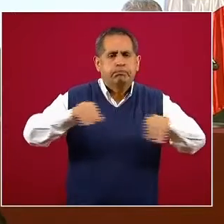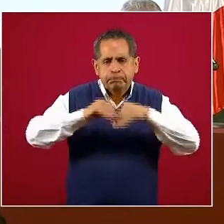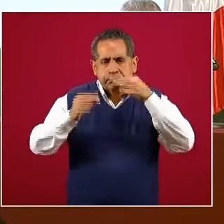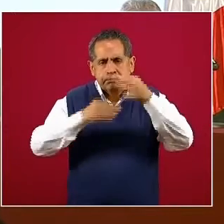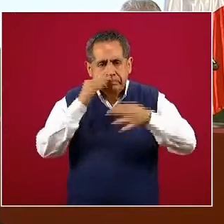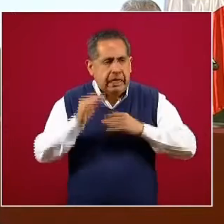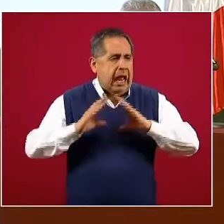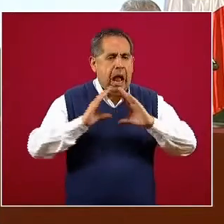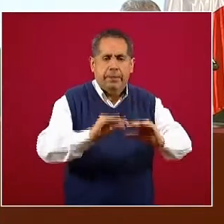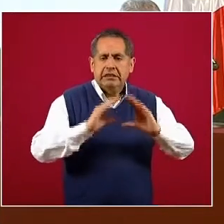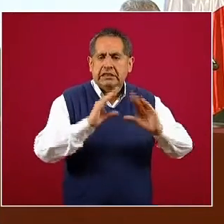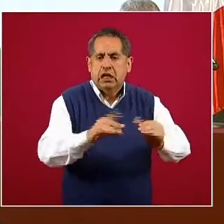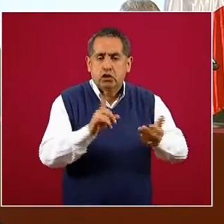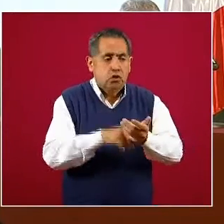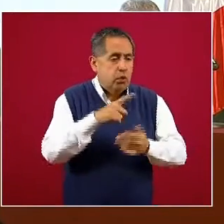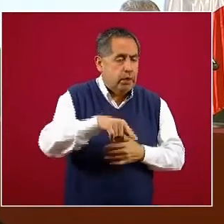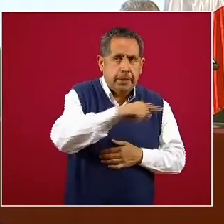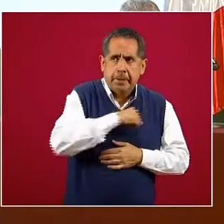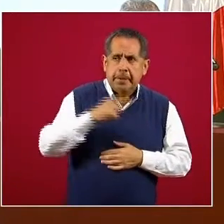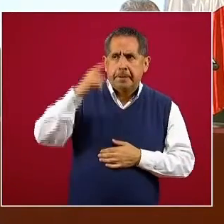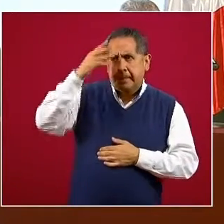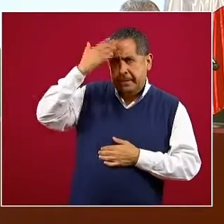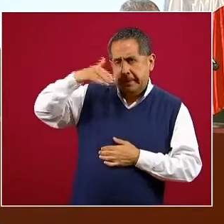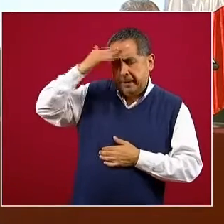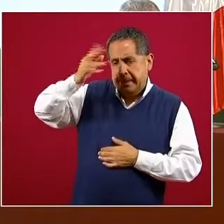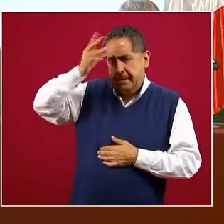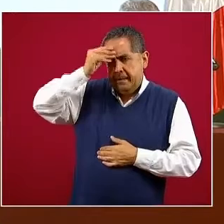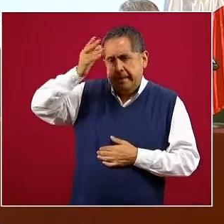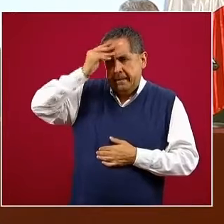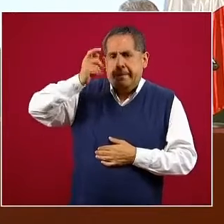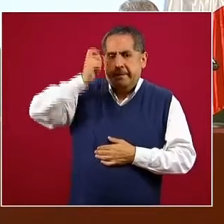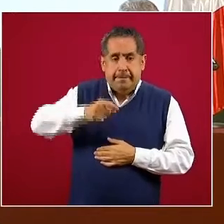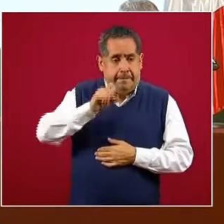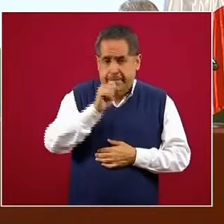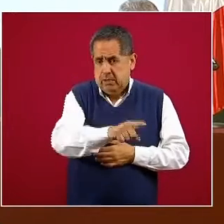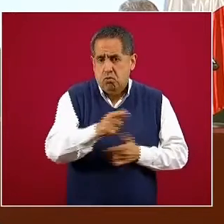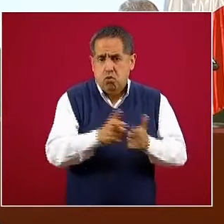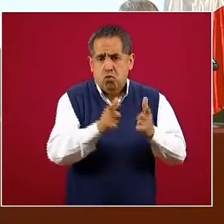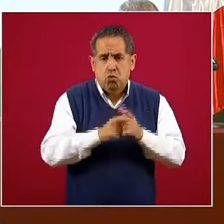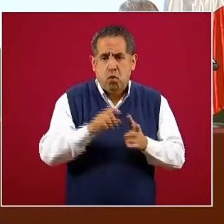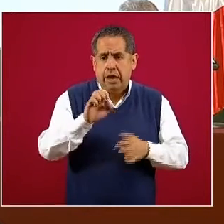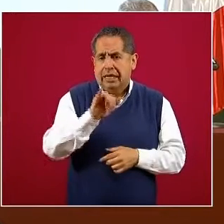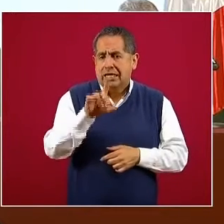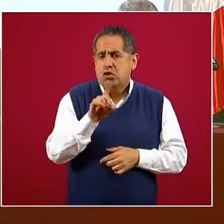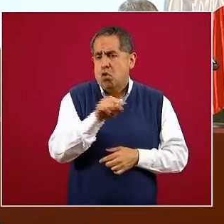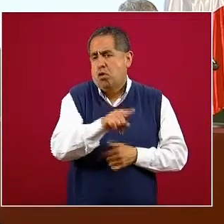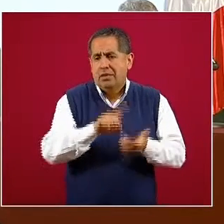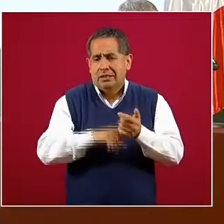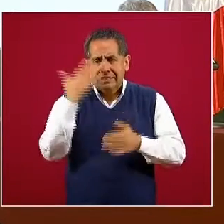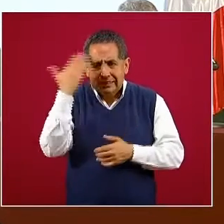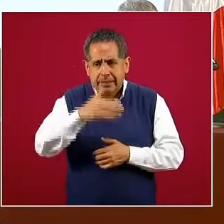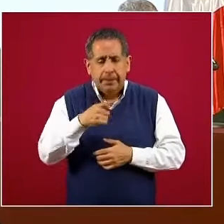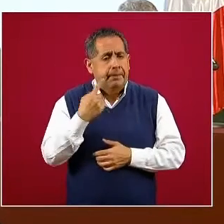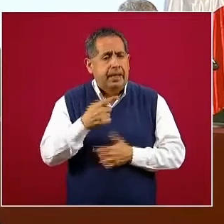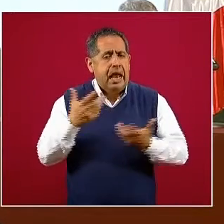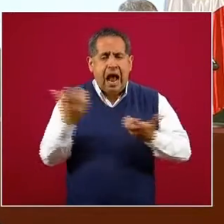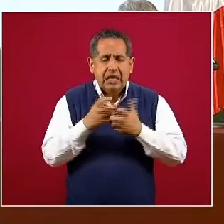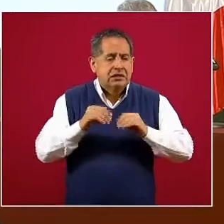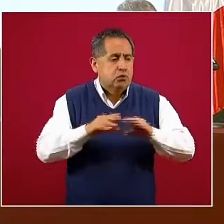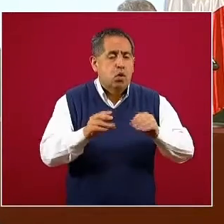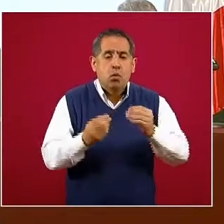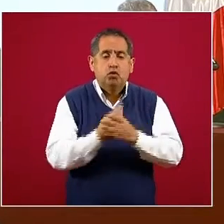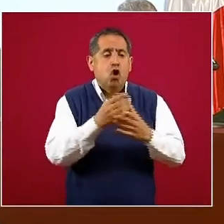30 visitadores agrarios, 9 abogados y un alto número de jóvenes becarios construyendo